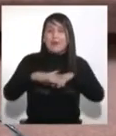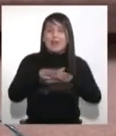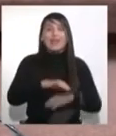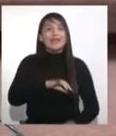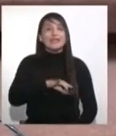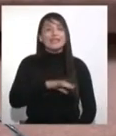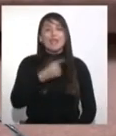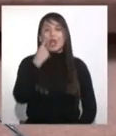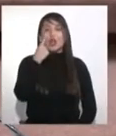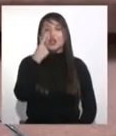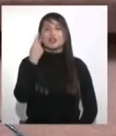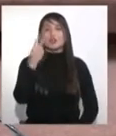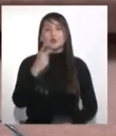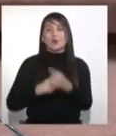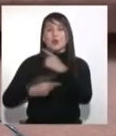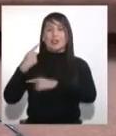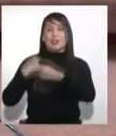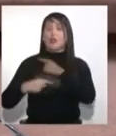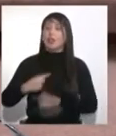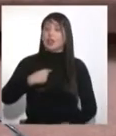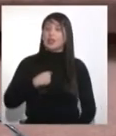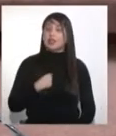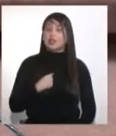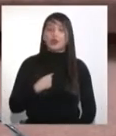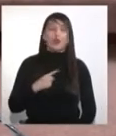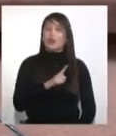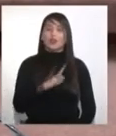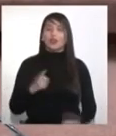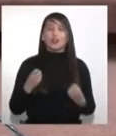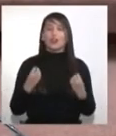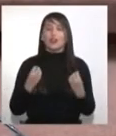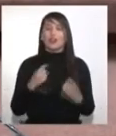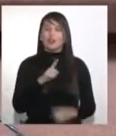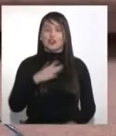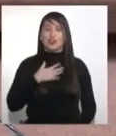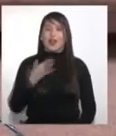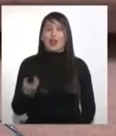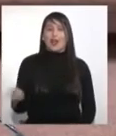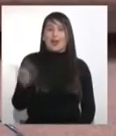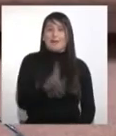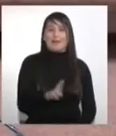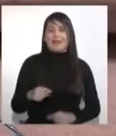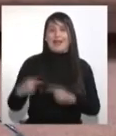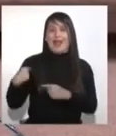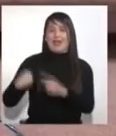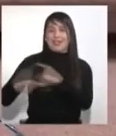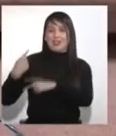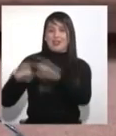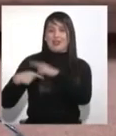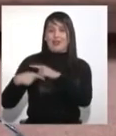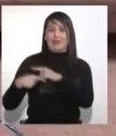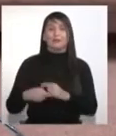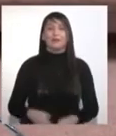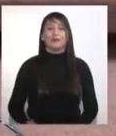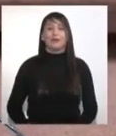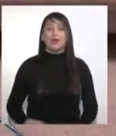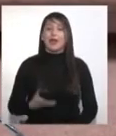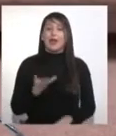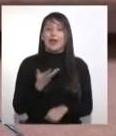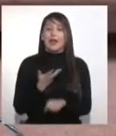Chile conoce su historia y yo al menos no estoy dispuesta a repetirla. Presidenta, hay temas que tenemos